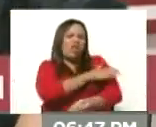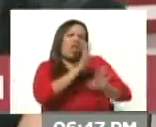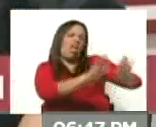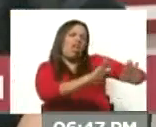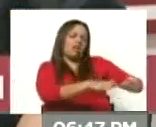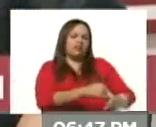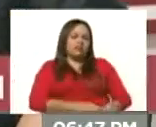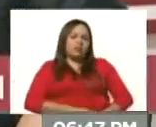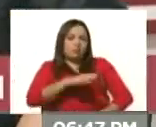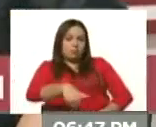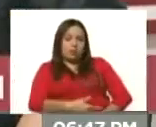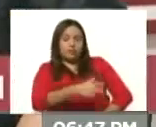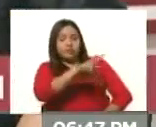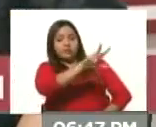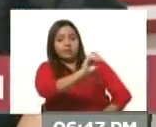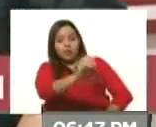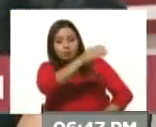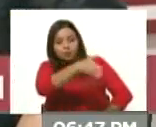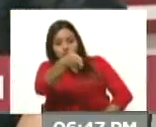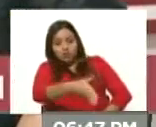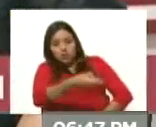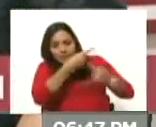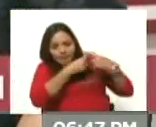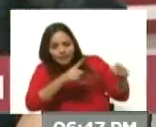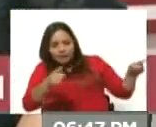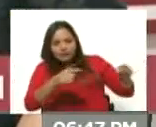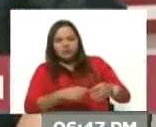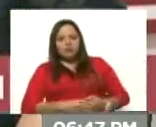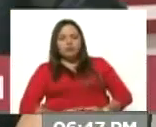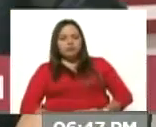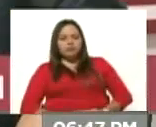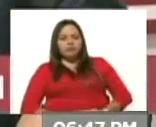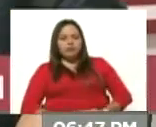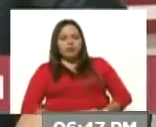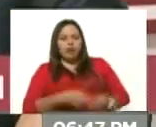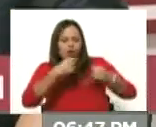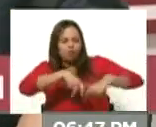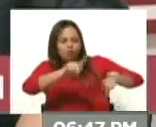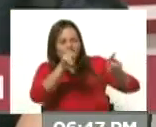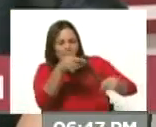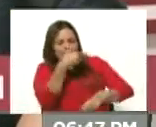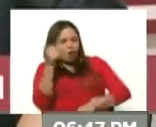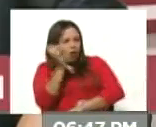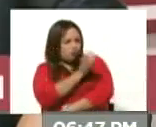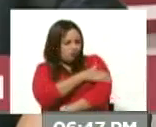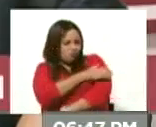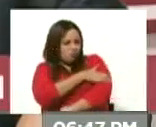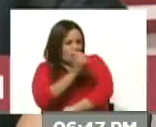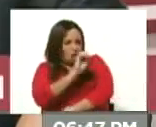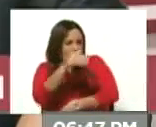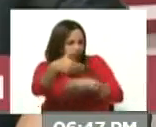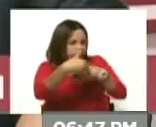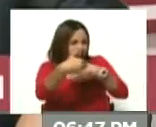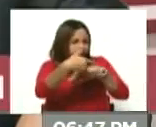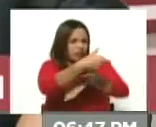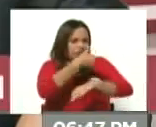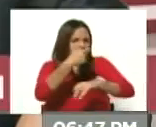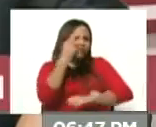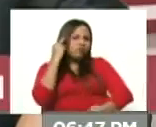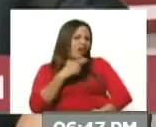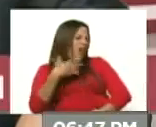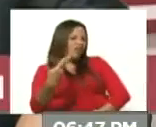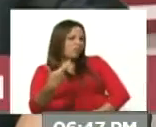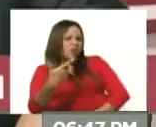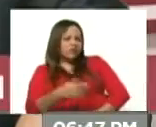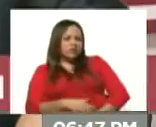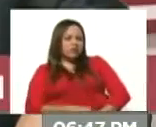ciento la gran posibilidad para la oposición o para quienes adversan al gobierno bolivariano es